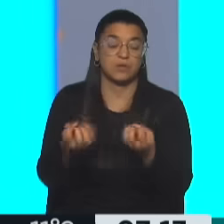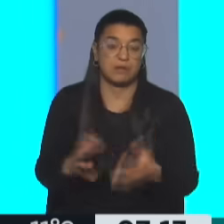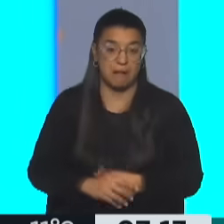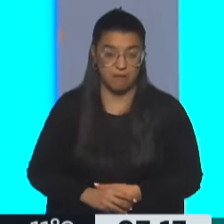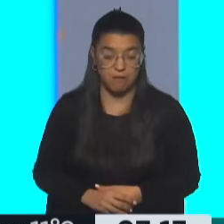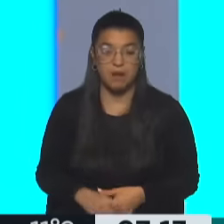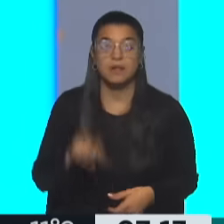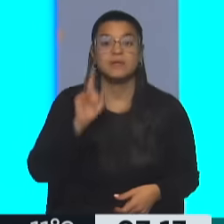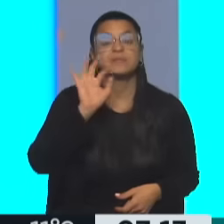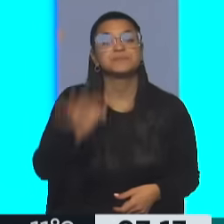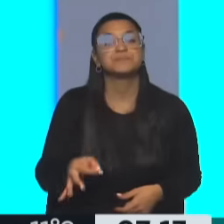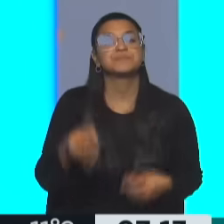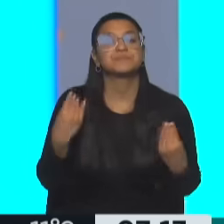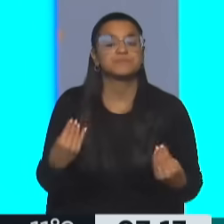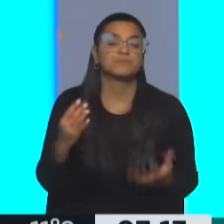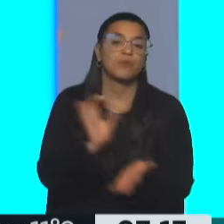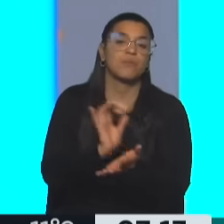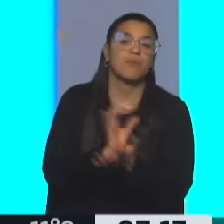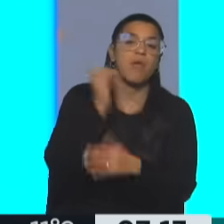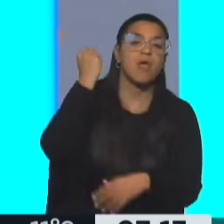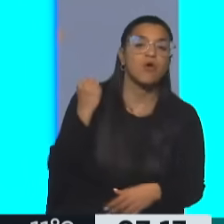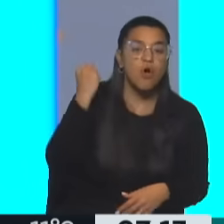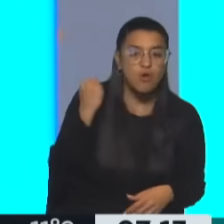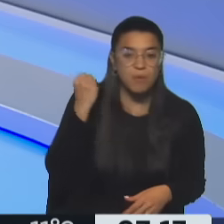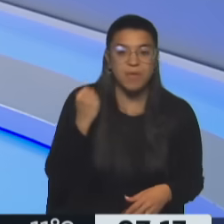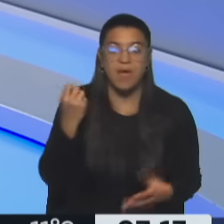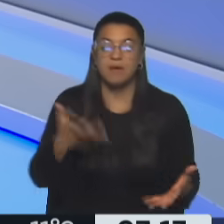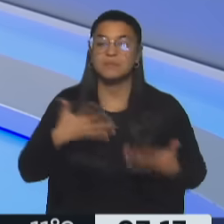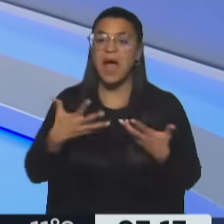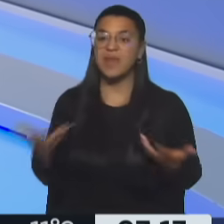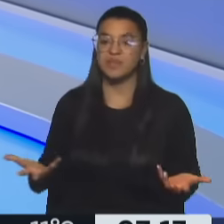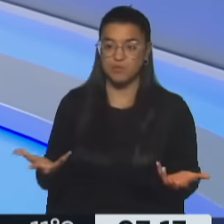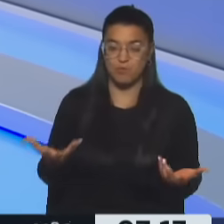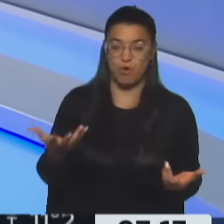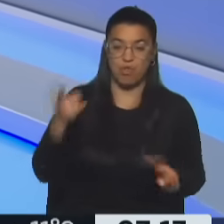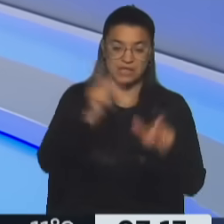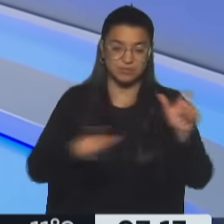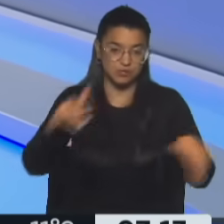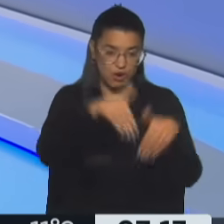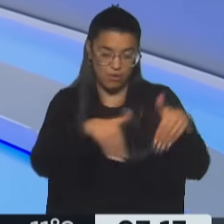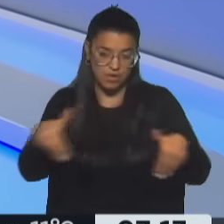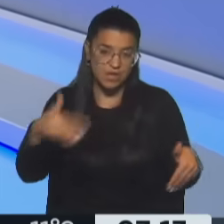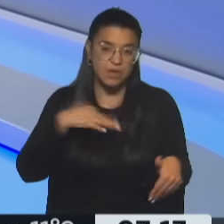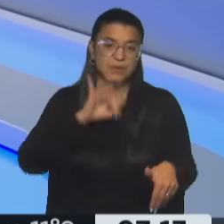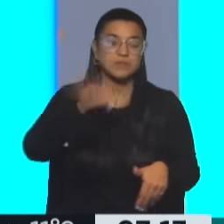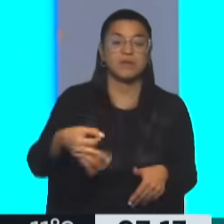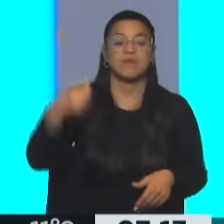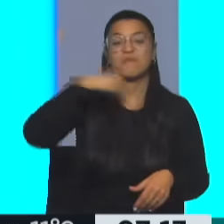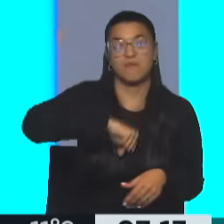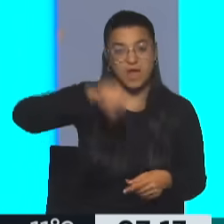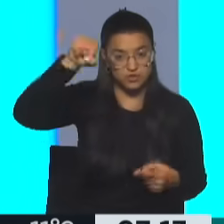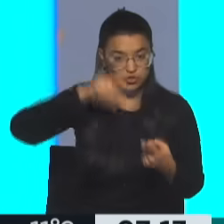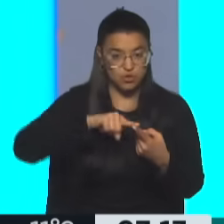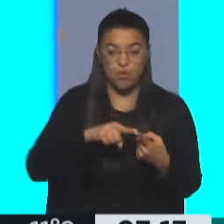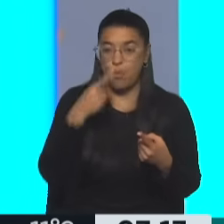tener además especial atención a cómo impacta la economía en el ánimo de del electorado tener en cuenta que la inflación la